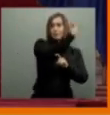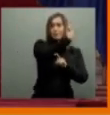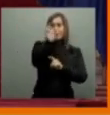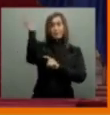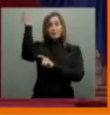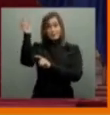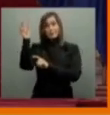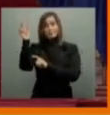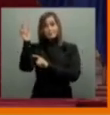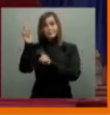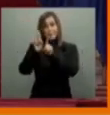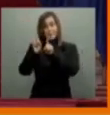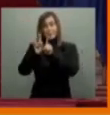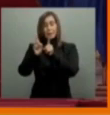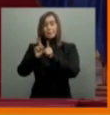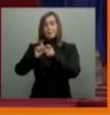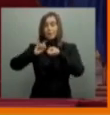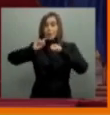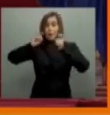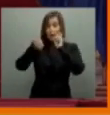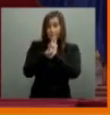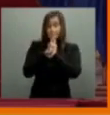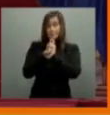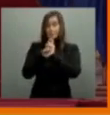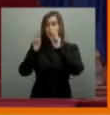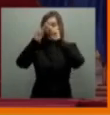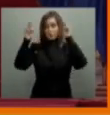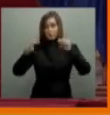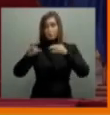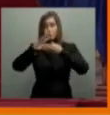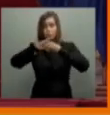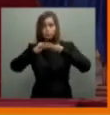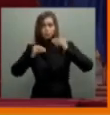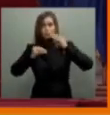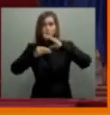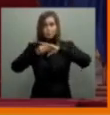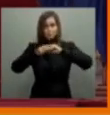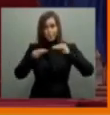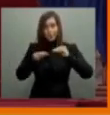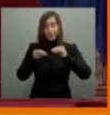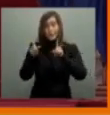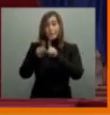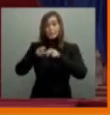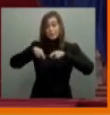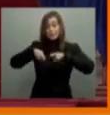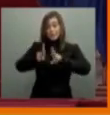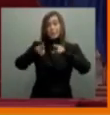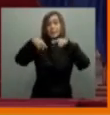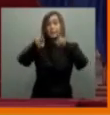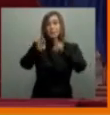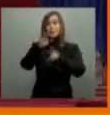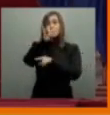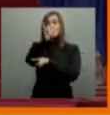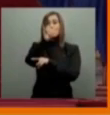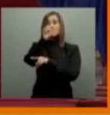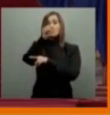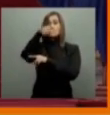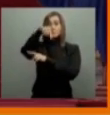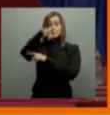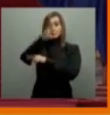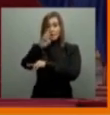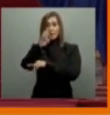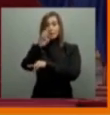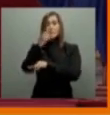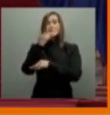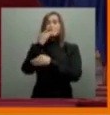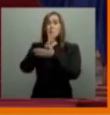desde los fines de su de sus gestores políticos porque cuando el presidente habla